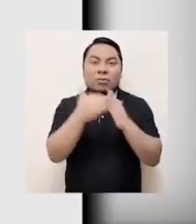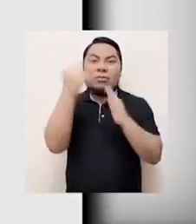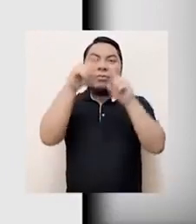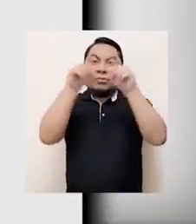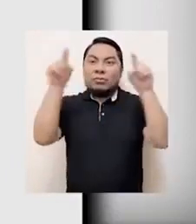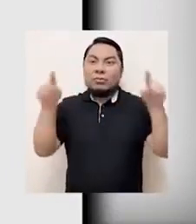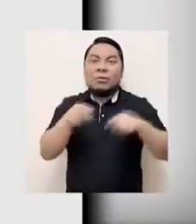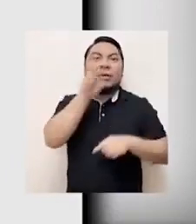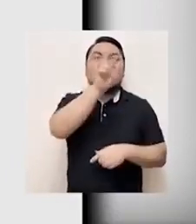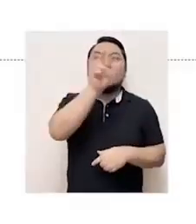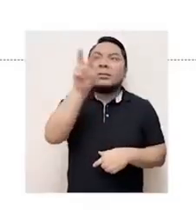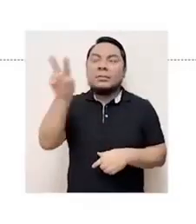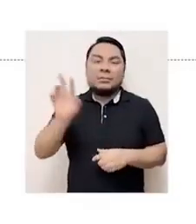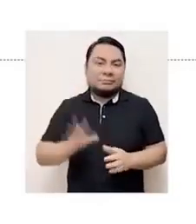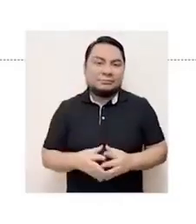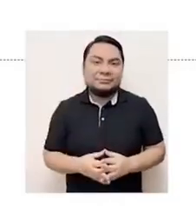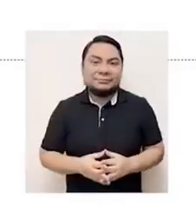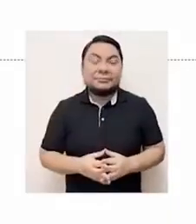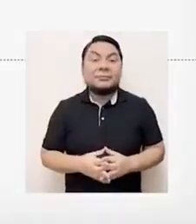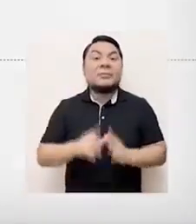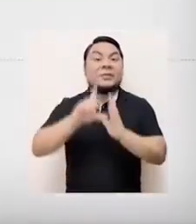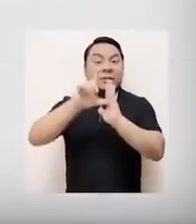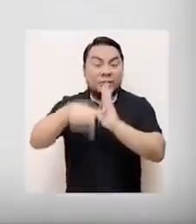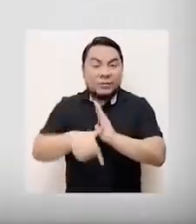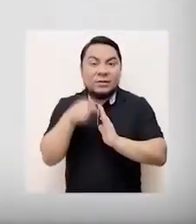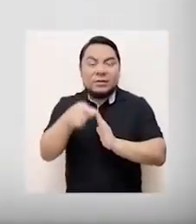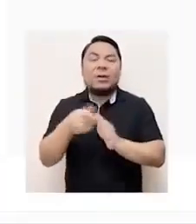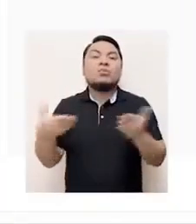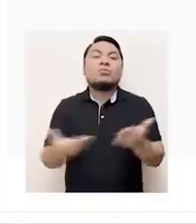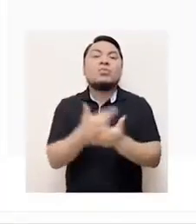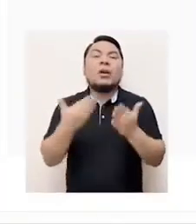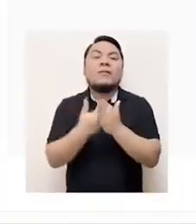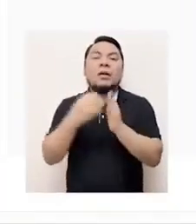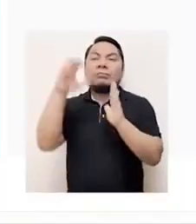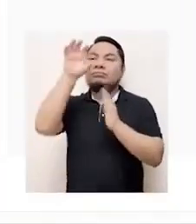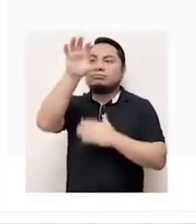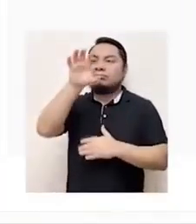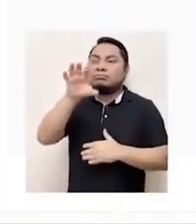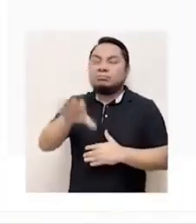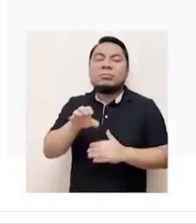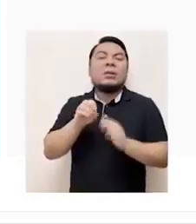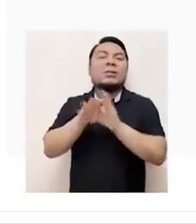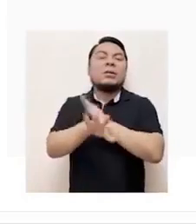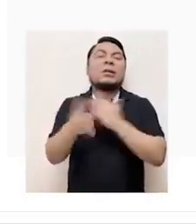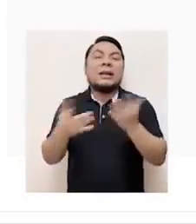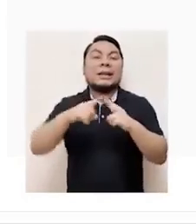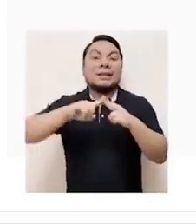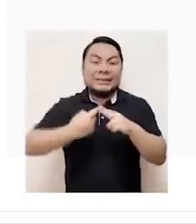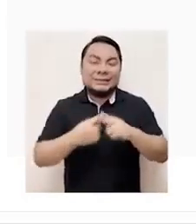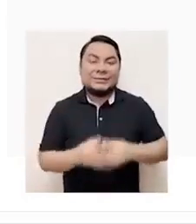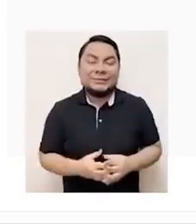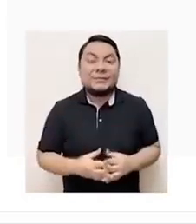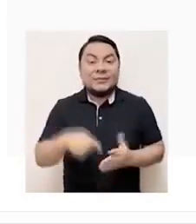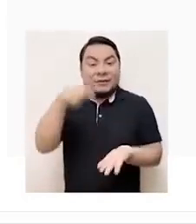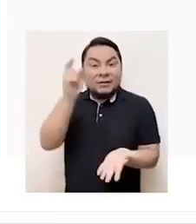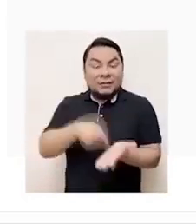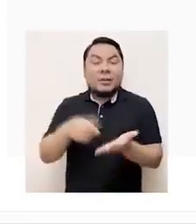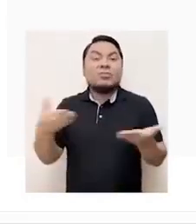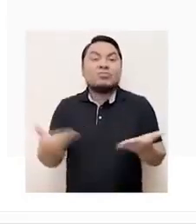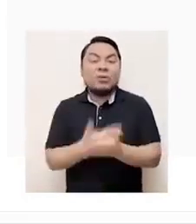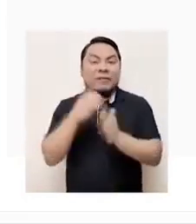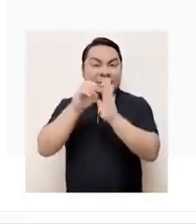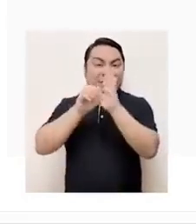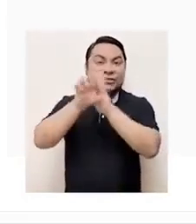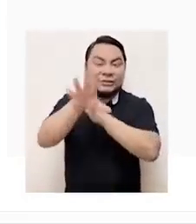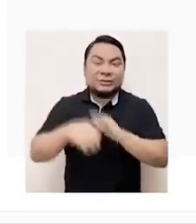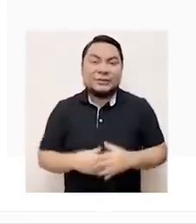las partes de la ventana de power point luego creó nuevas diapositivas usando la opción de inicio y el botón de